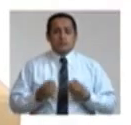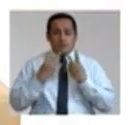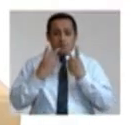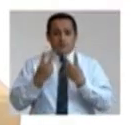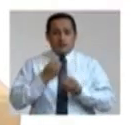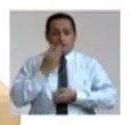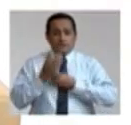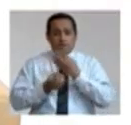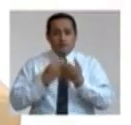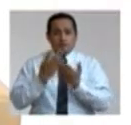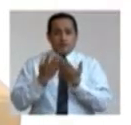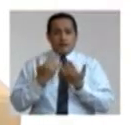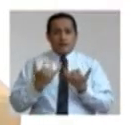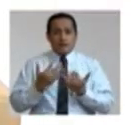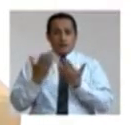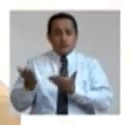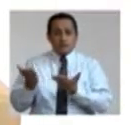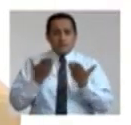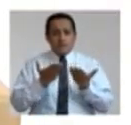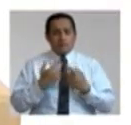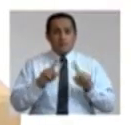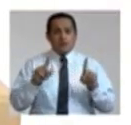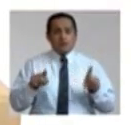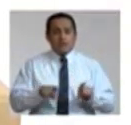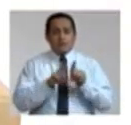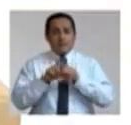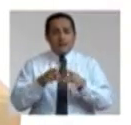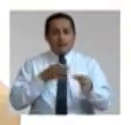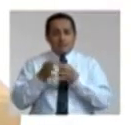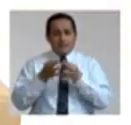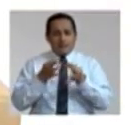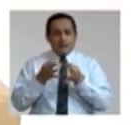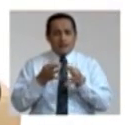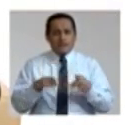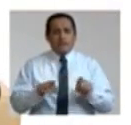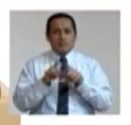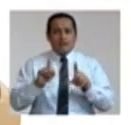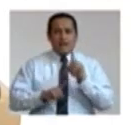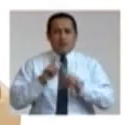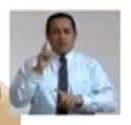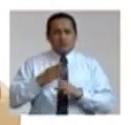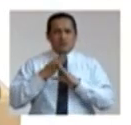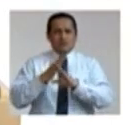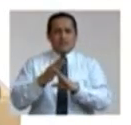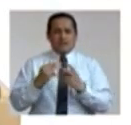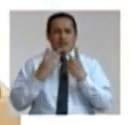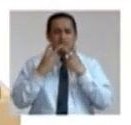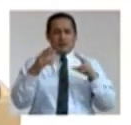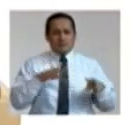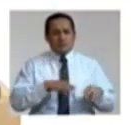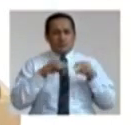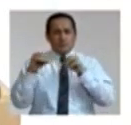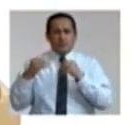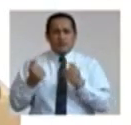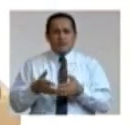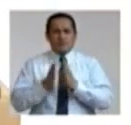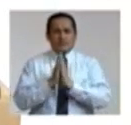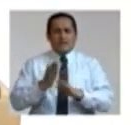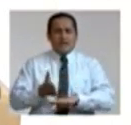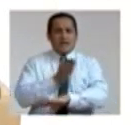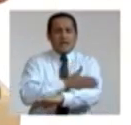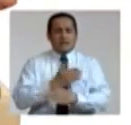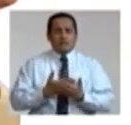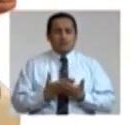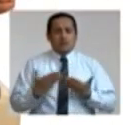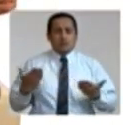Eran las impresiones de nuestros invitados. Sin embargo, hay que resaltar que se les niega este traslado que